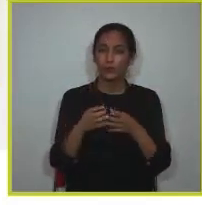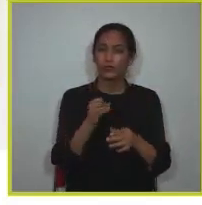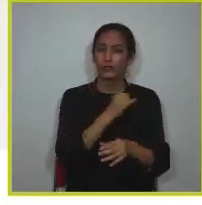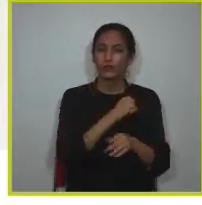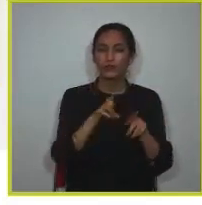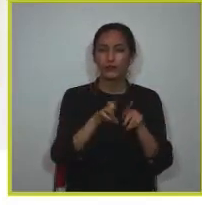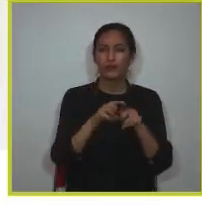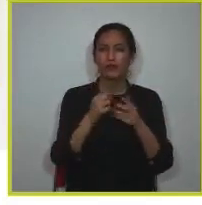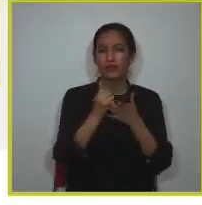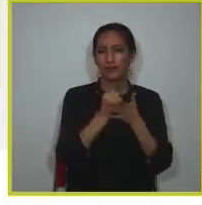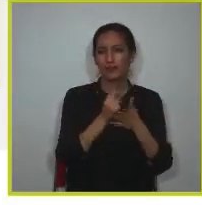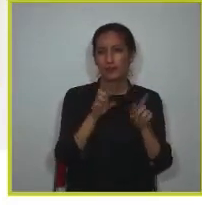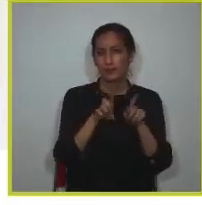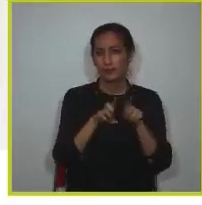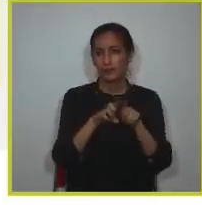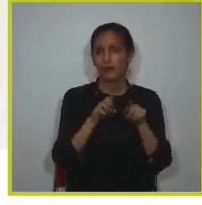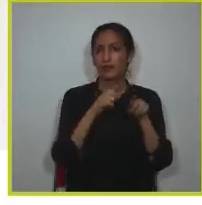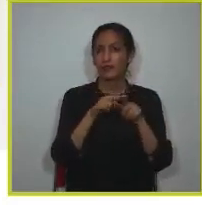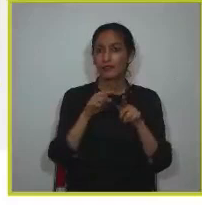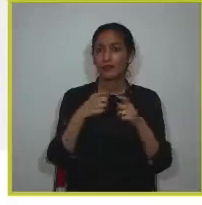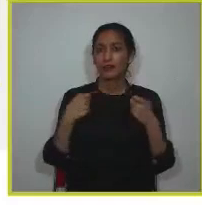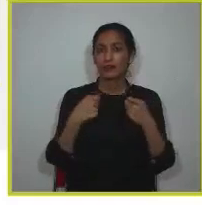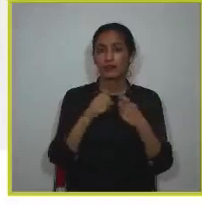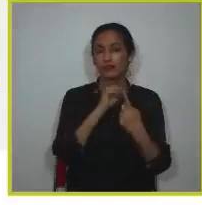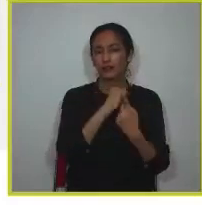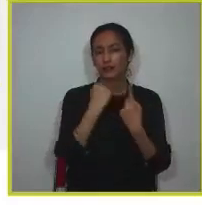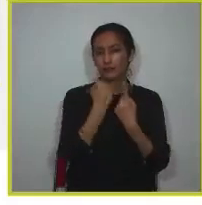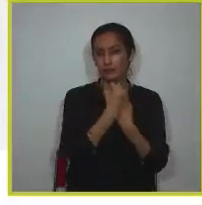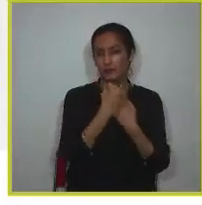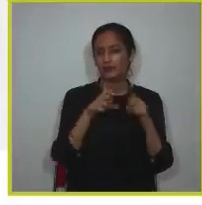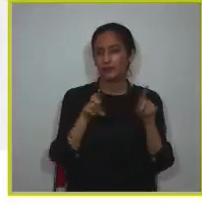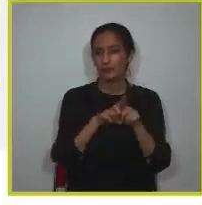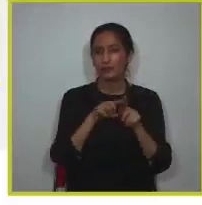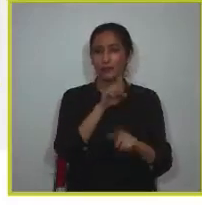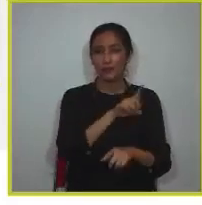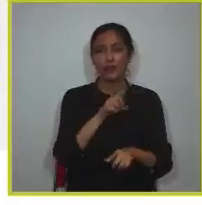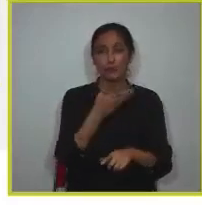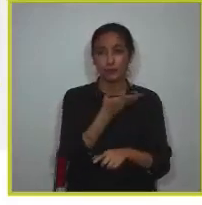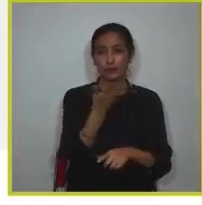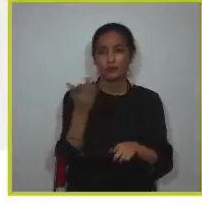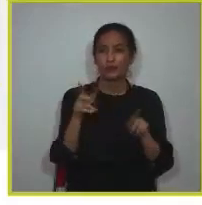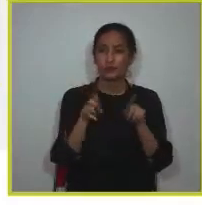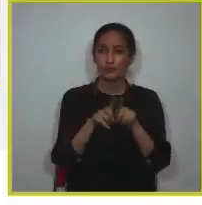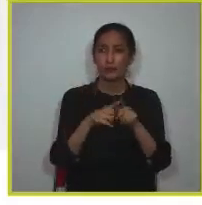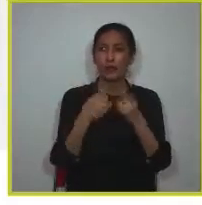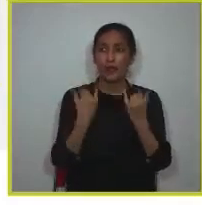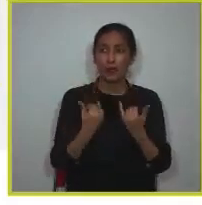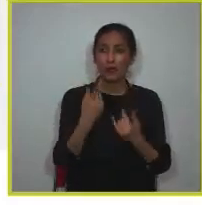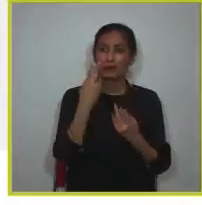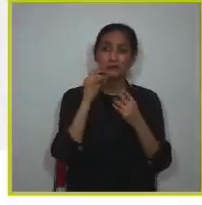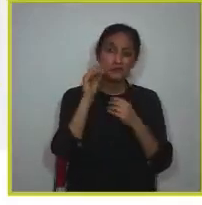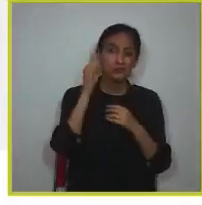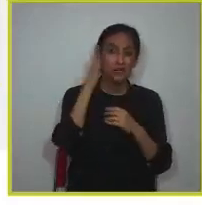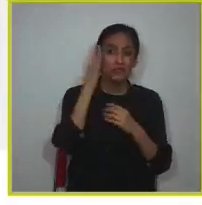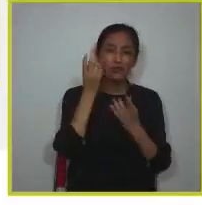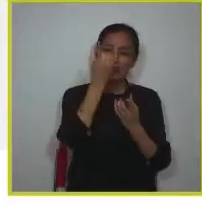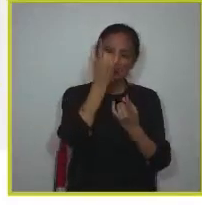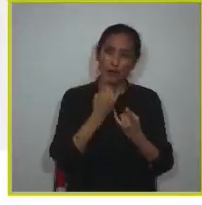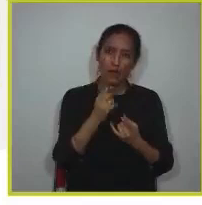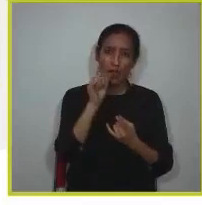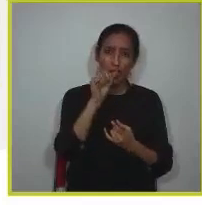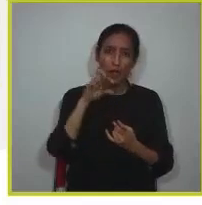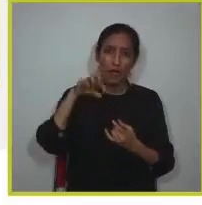bastante rebote en redes sociales y bueno hoy cada uno de ustedes puede ser portador de esta idea no